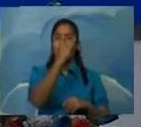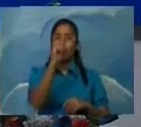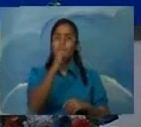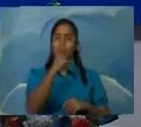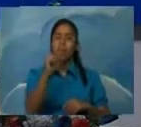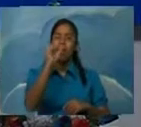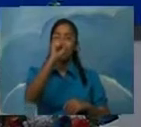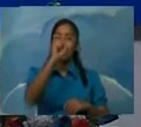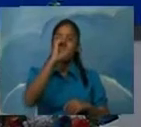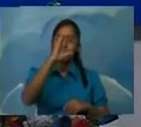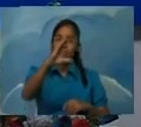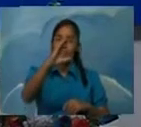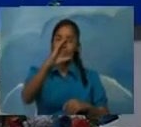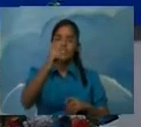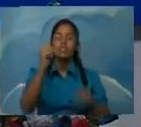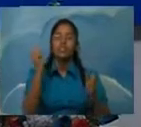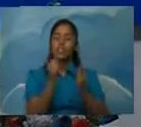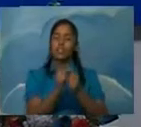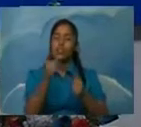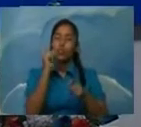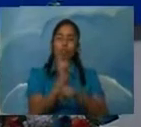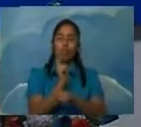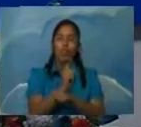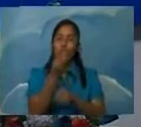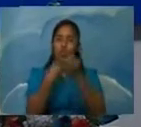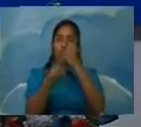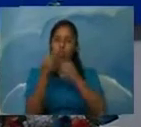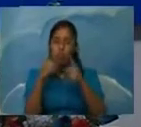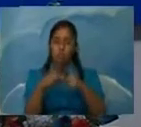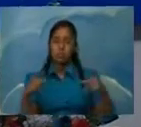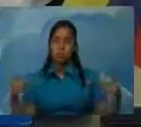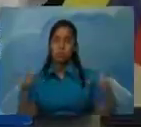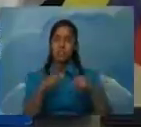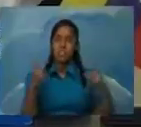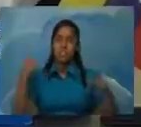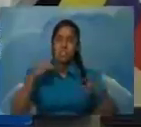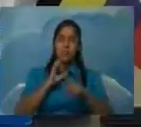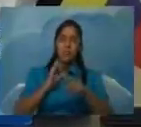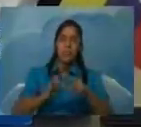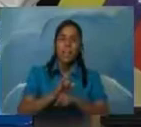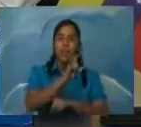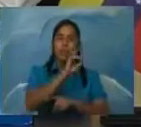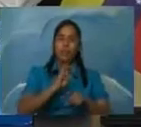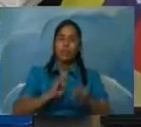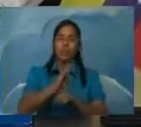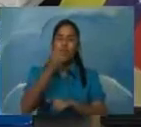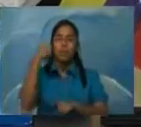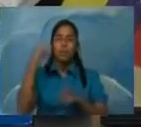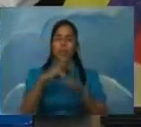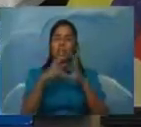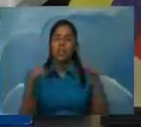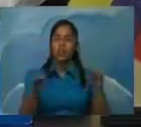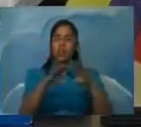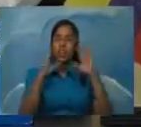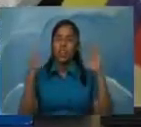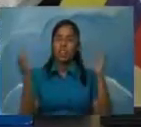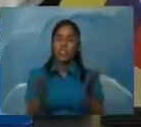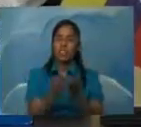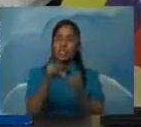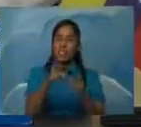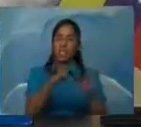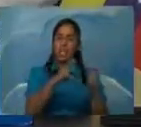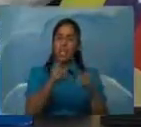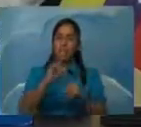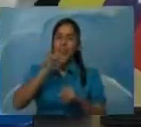y solamente masá comen ellos, y llevan aviones llenos de masá para toda la tierra. Donde quiera que